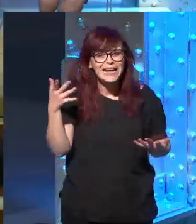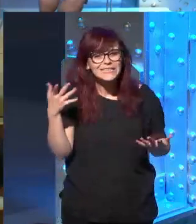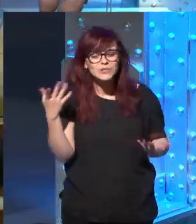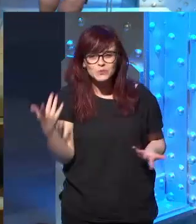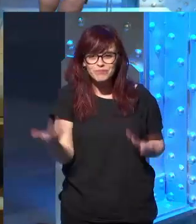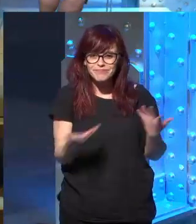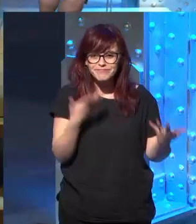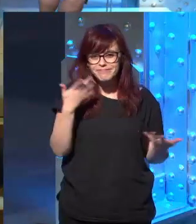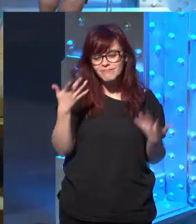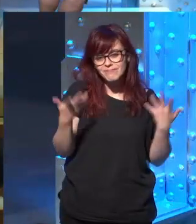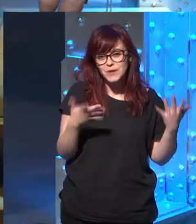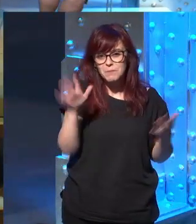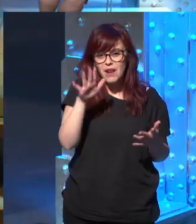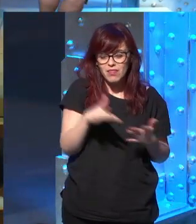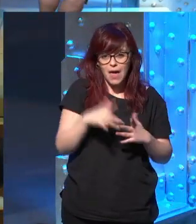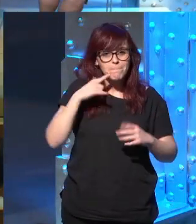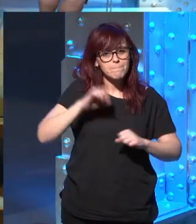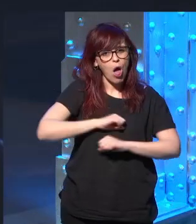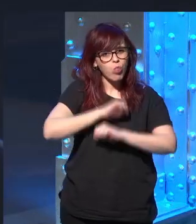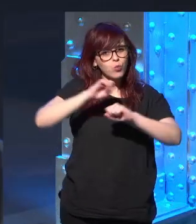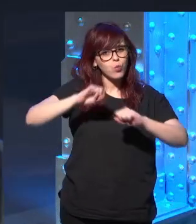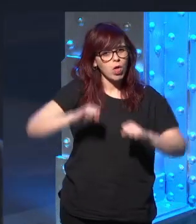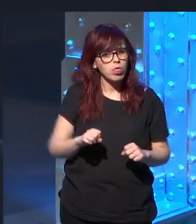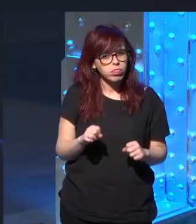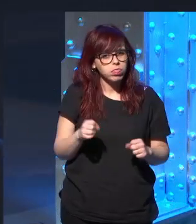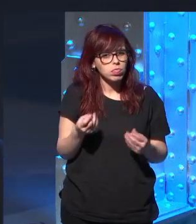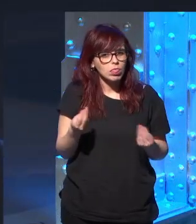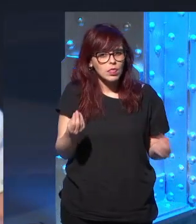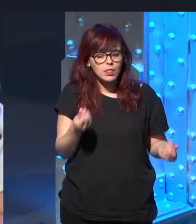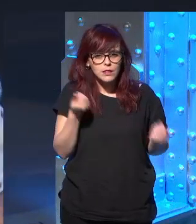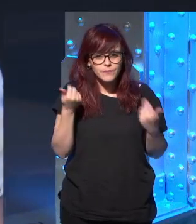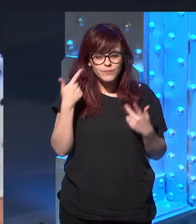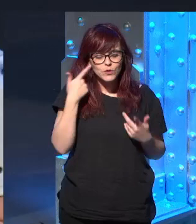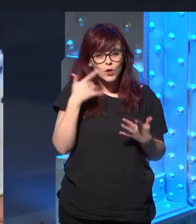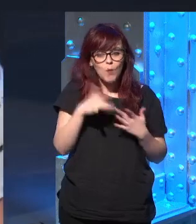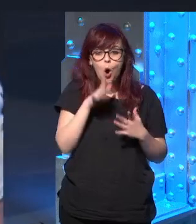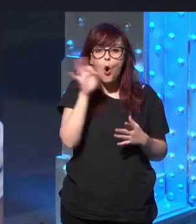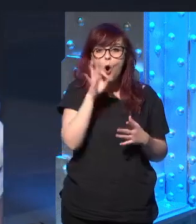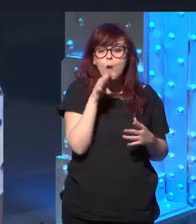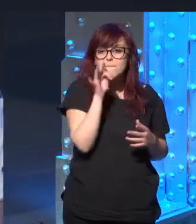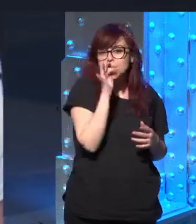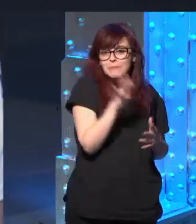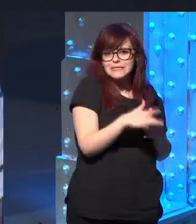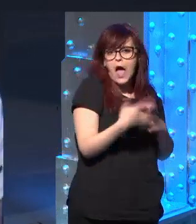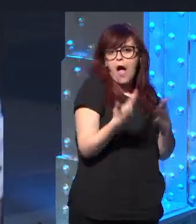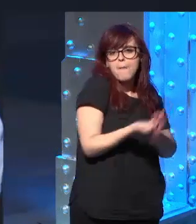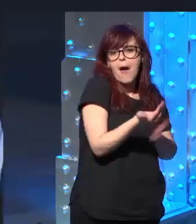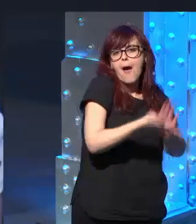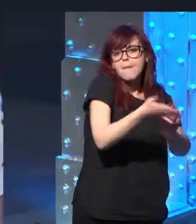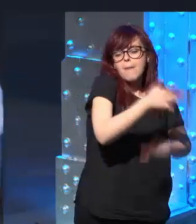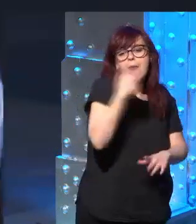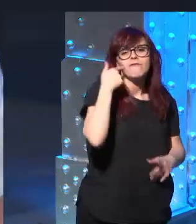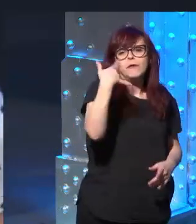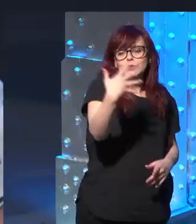que nuestra, o sea, la madurez como se obvia. O eres una promesa emergente o ya eres